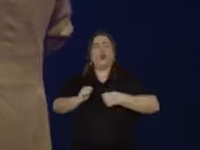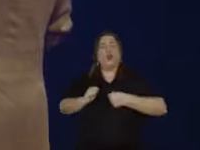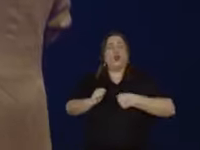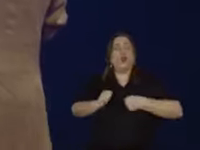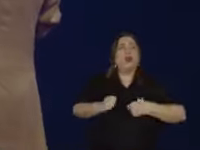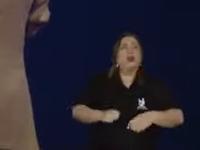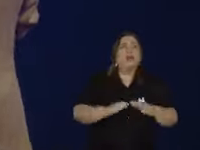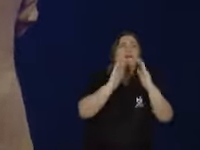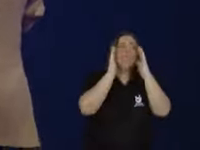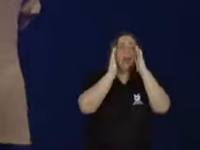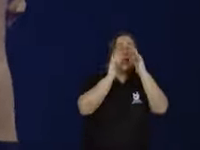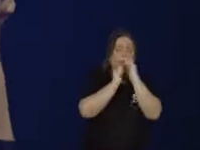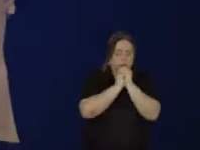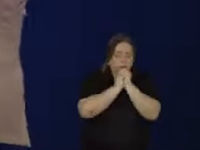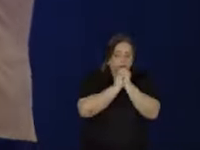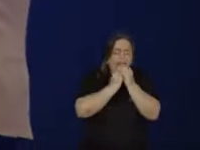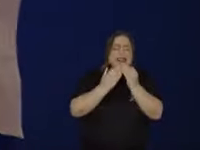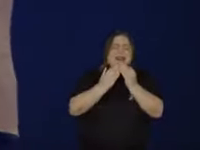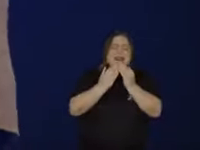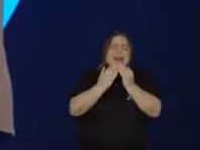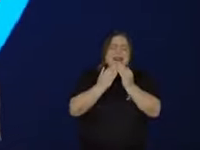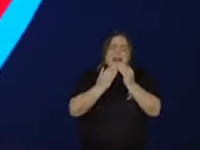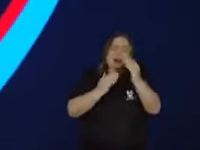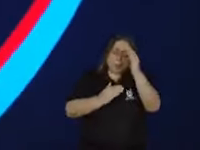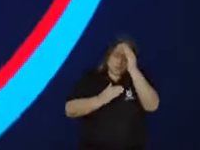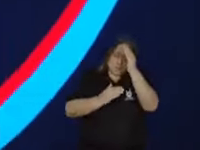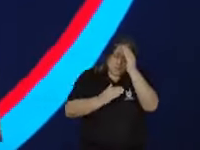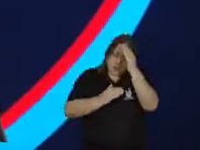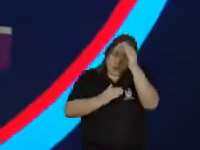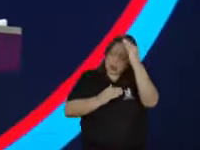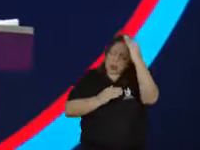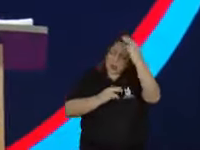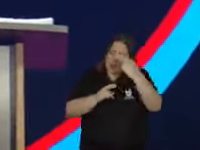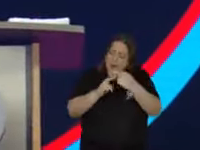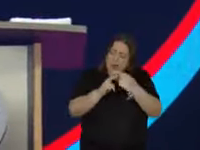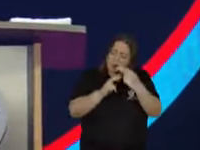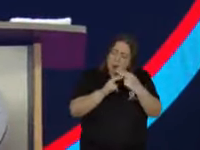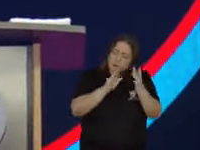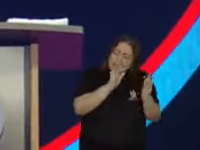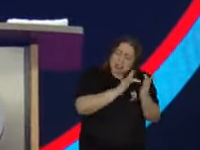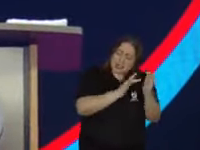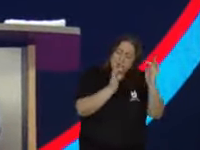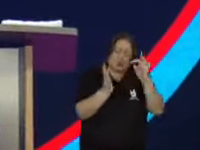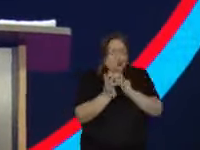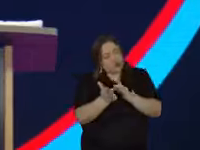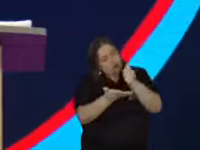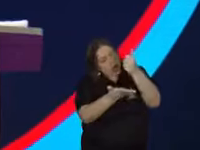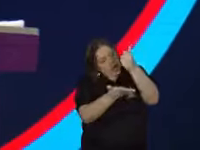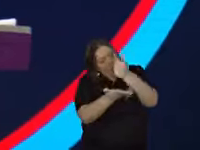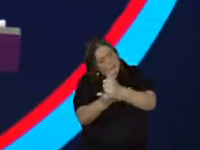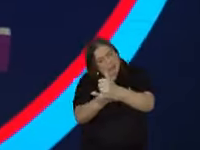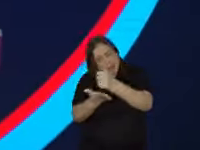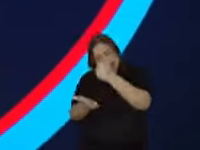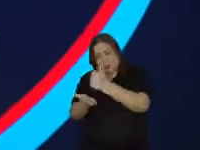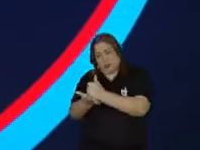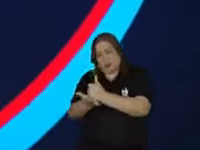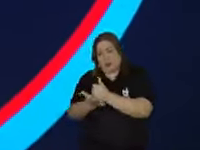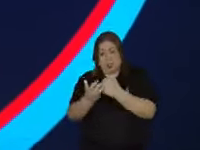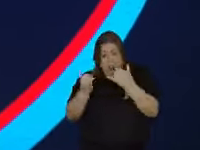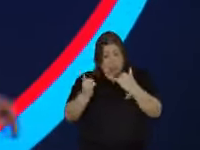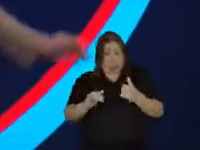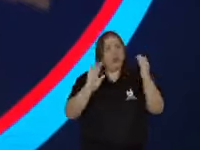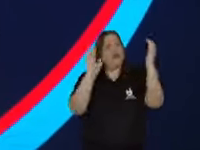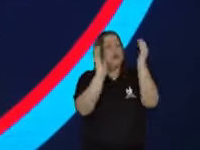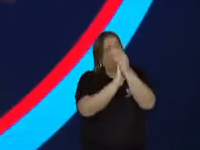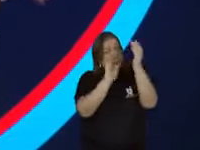Gracias, Padre, en el nombre de Jesús. Amén, amén y amén. Demos un aplauso al